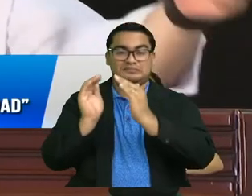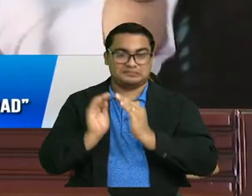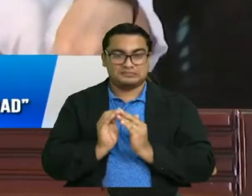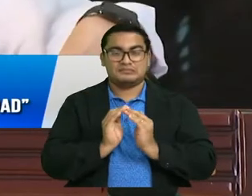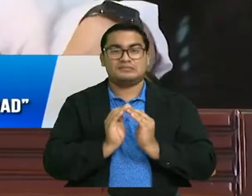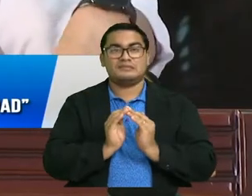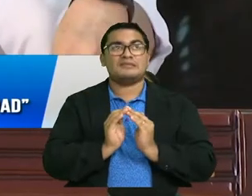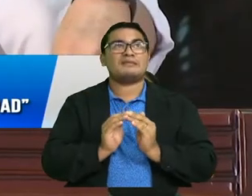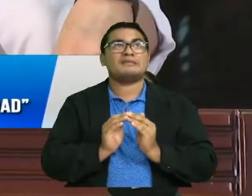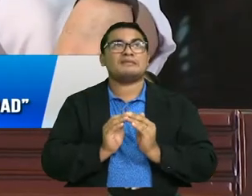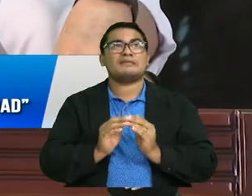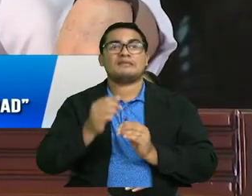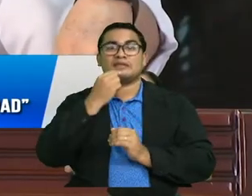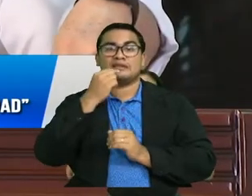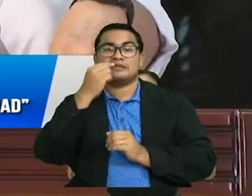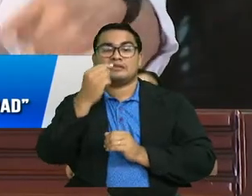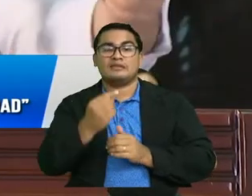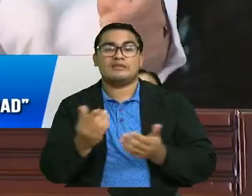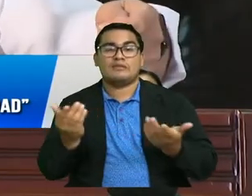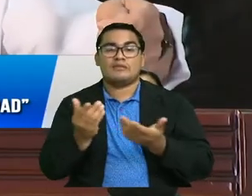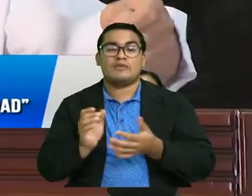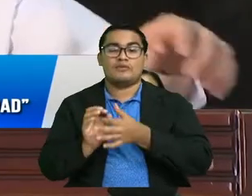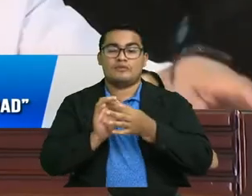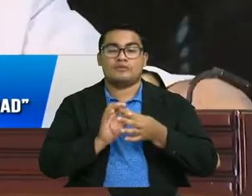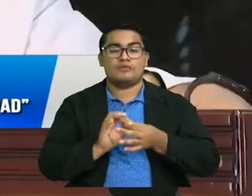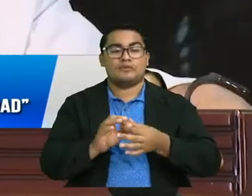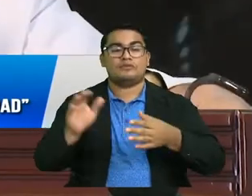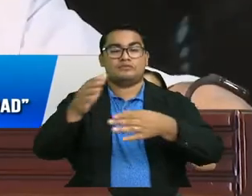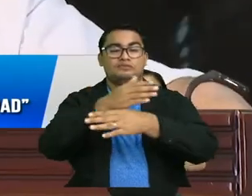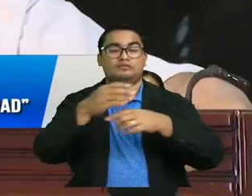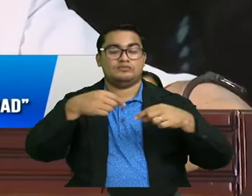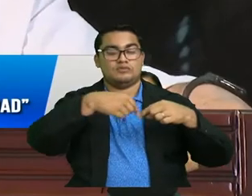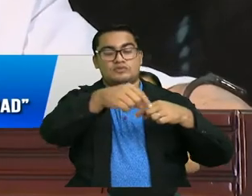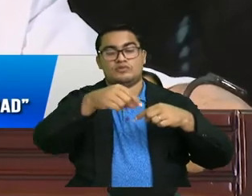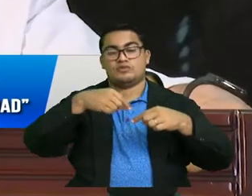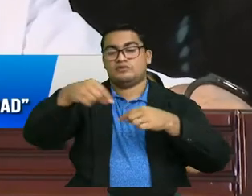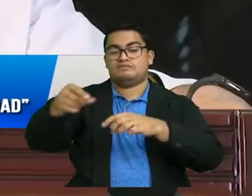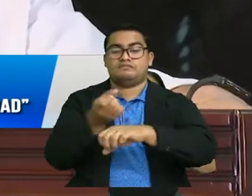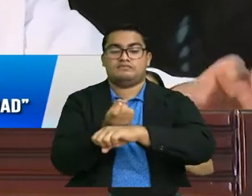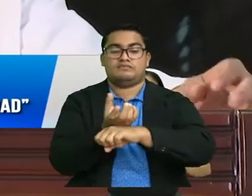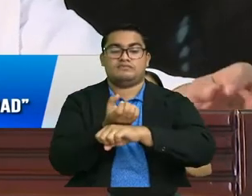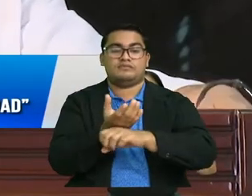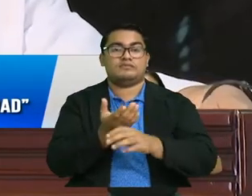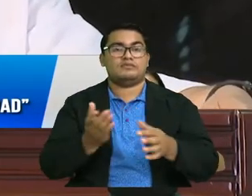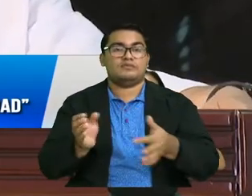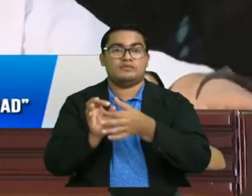en conjunto con la municipalidad y en conjunto con el MINSA,